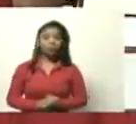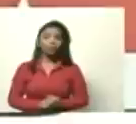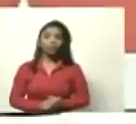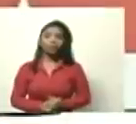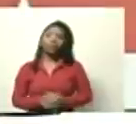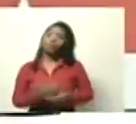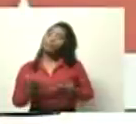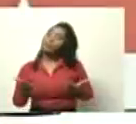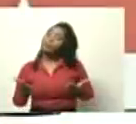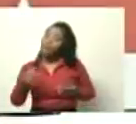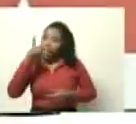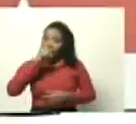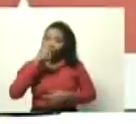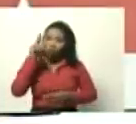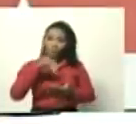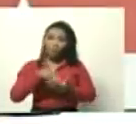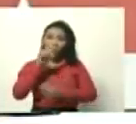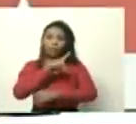que en el año